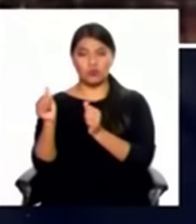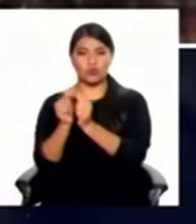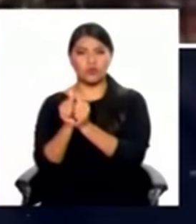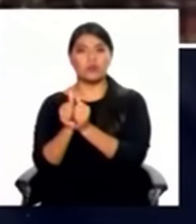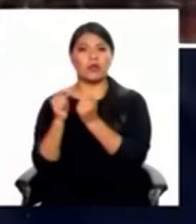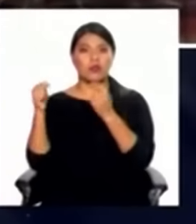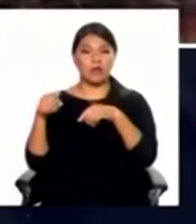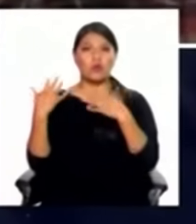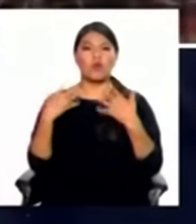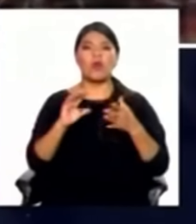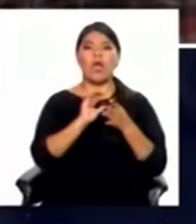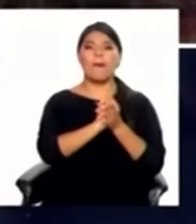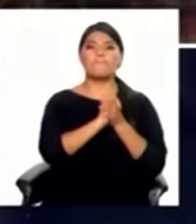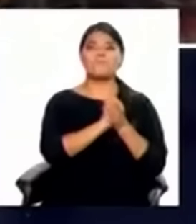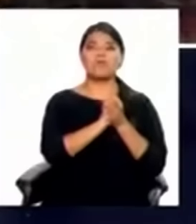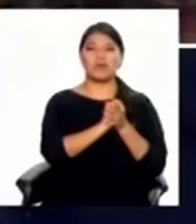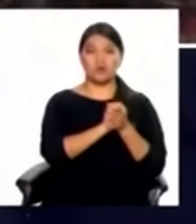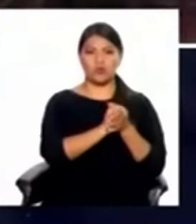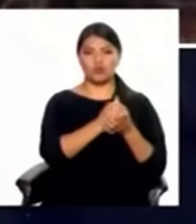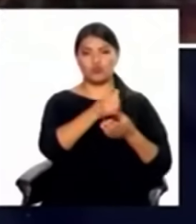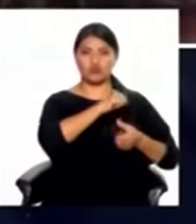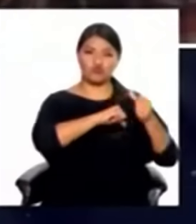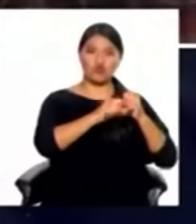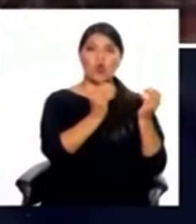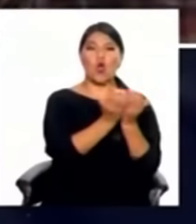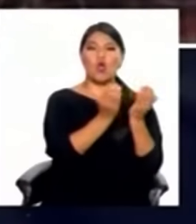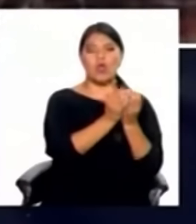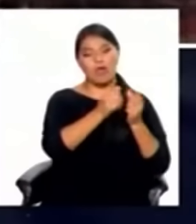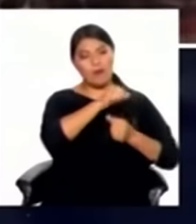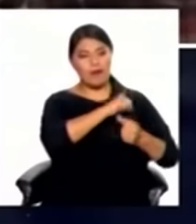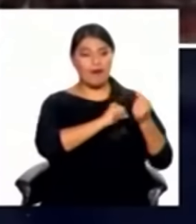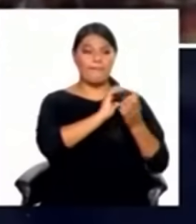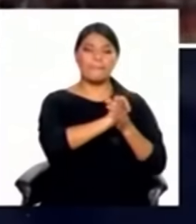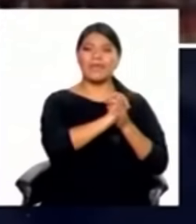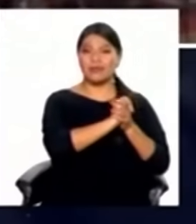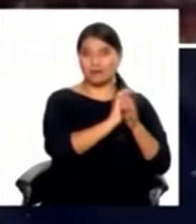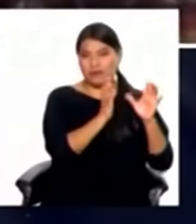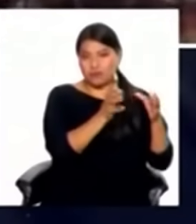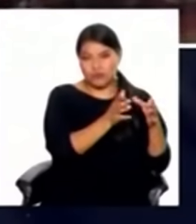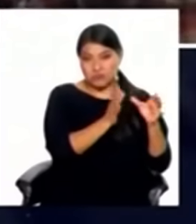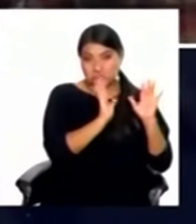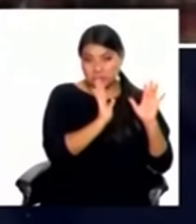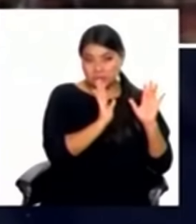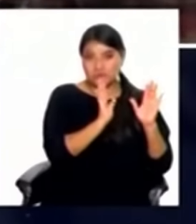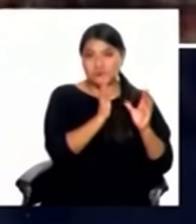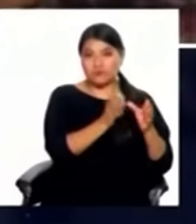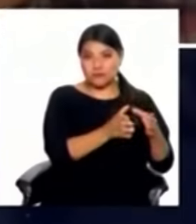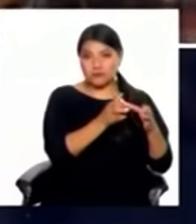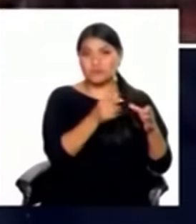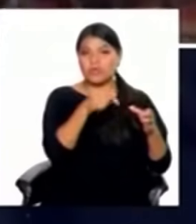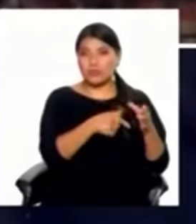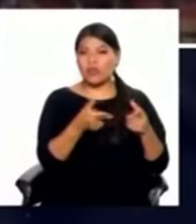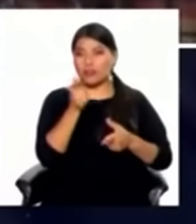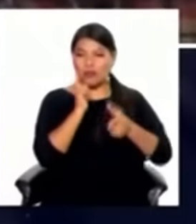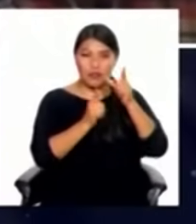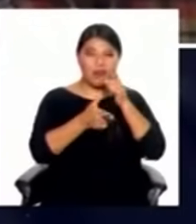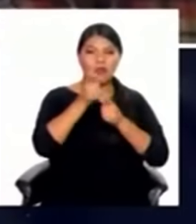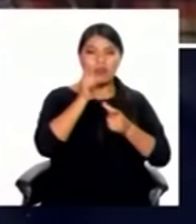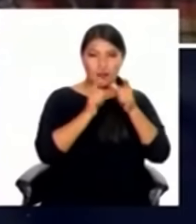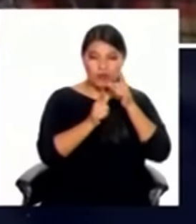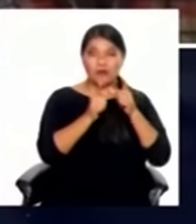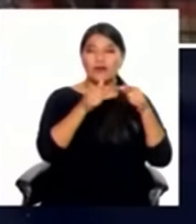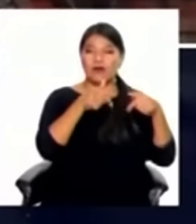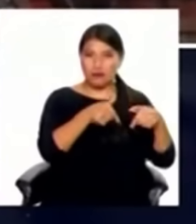se encontraron con unos amigos del colegio, ¿no? Eso es lo que se sabe, nada más, ¿no? Y han estado tomando.